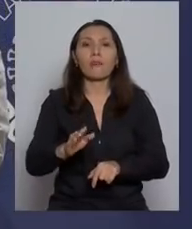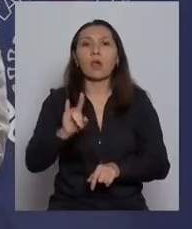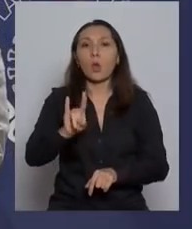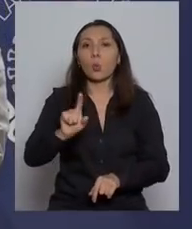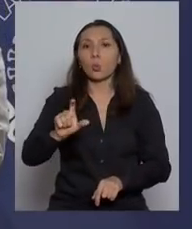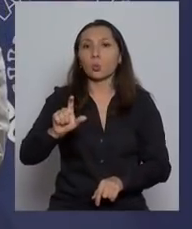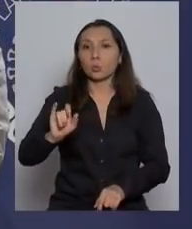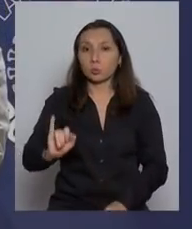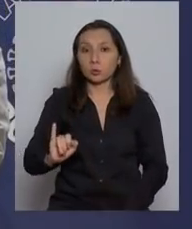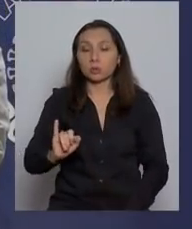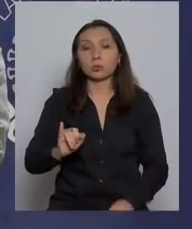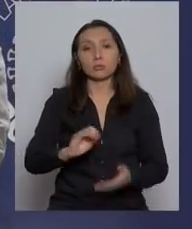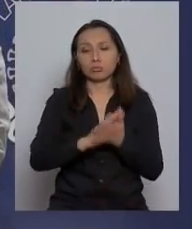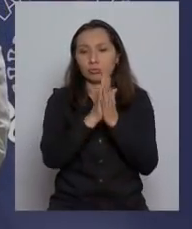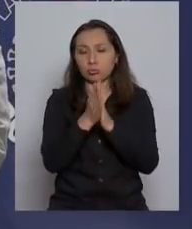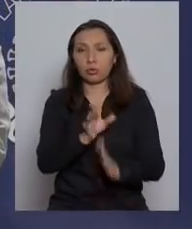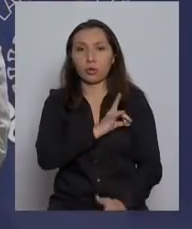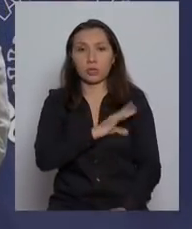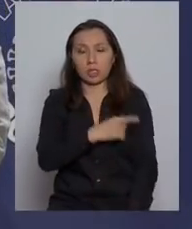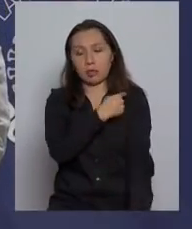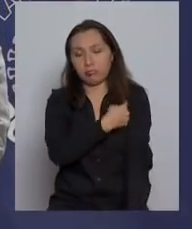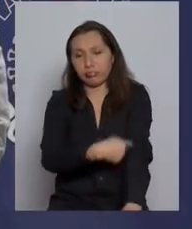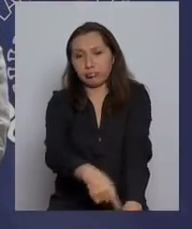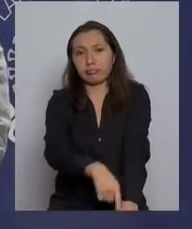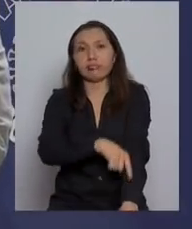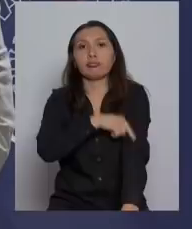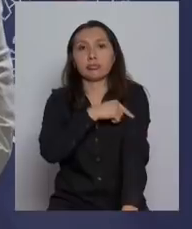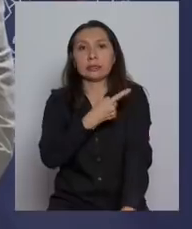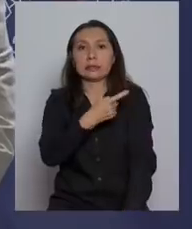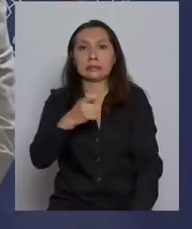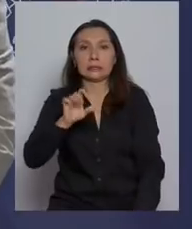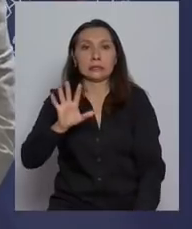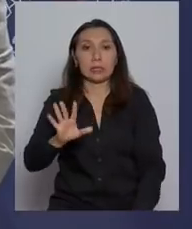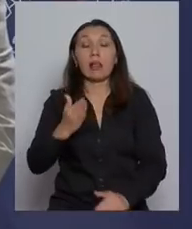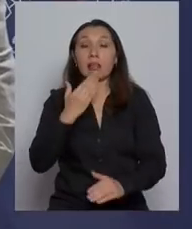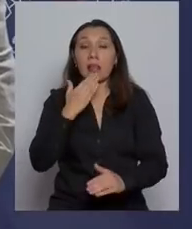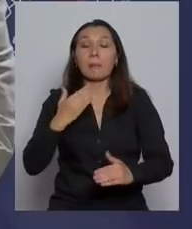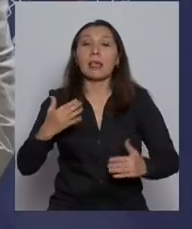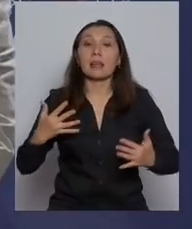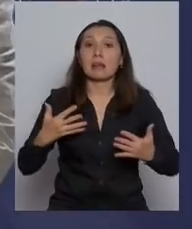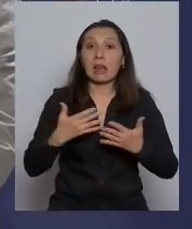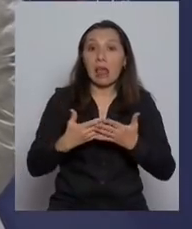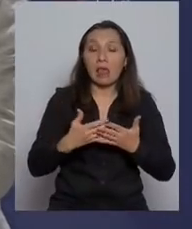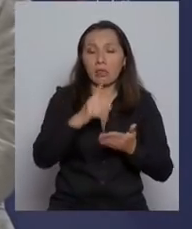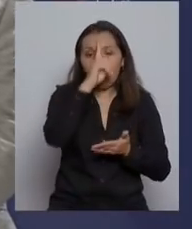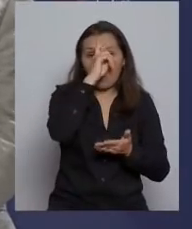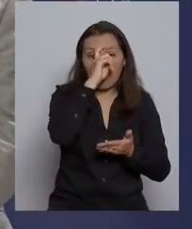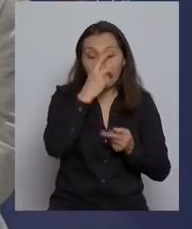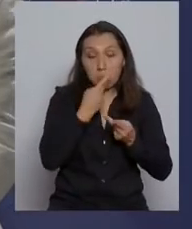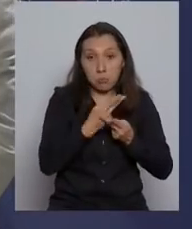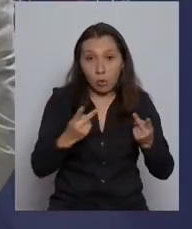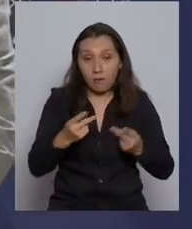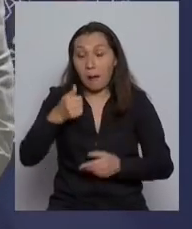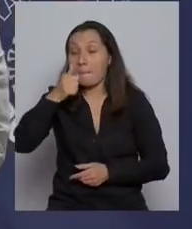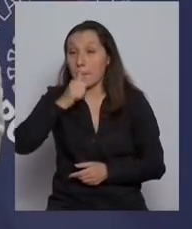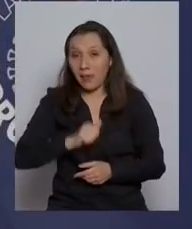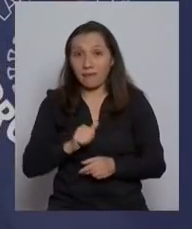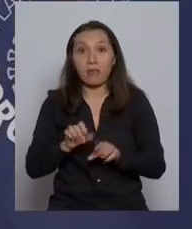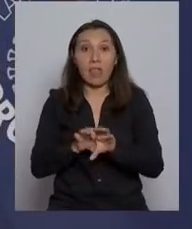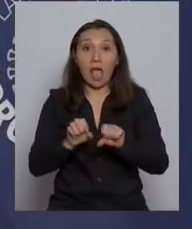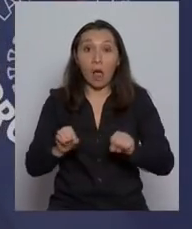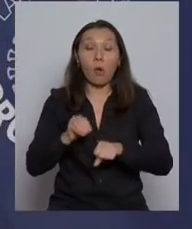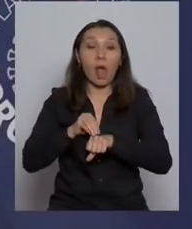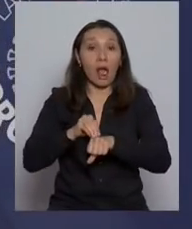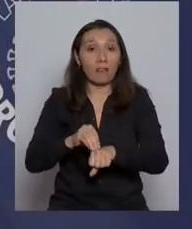intensivo a lo largo de todo el país y a través de la red integrada, tanto pública como privada, que de acuerdo a la